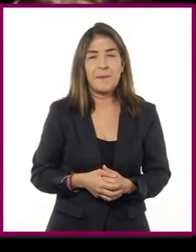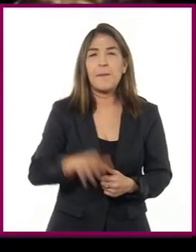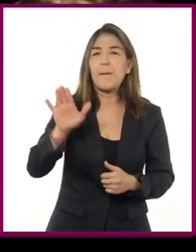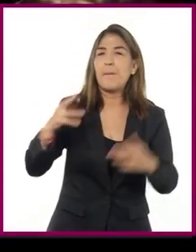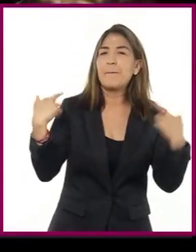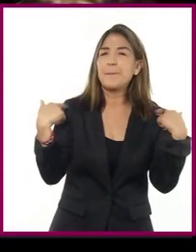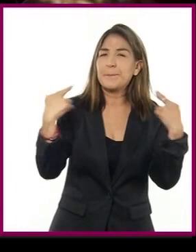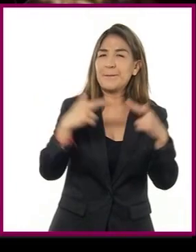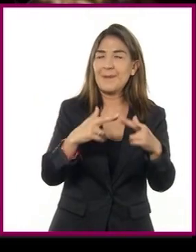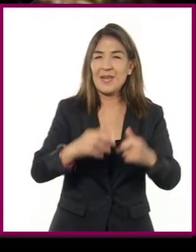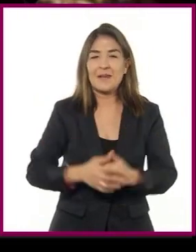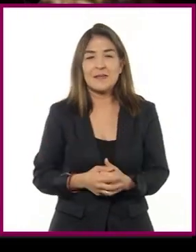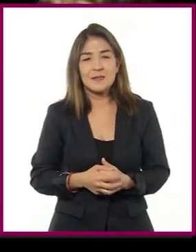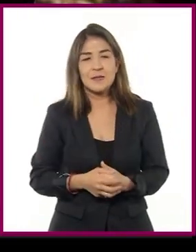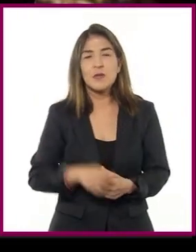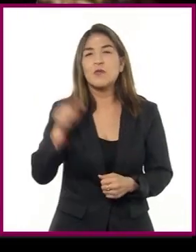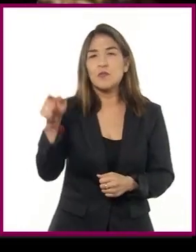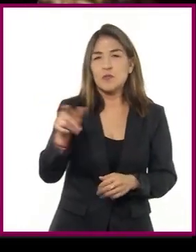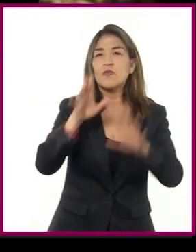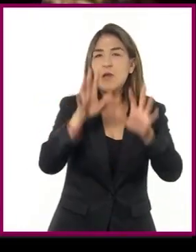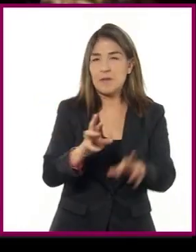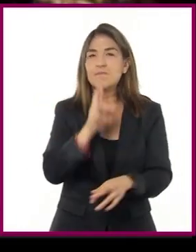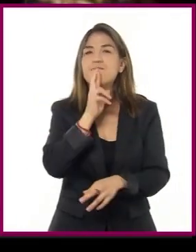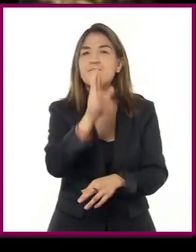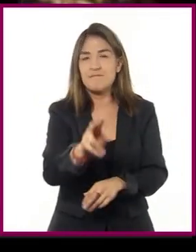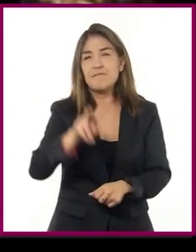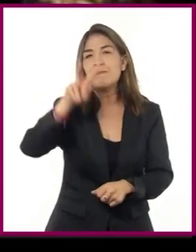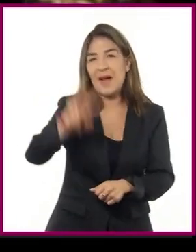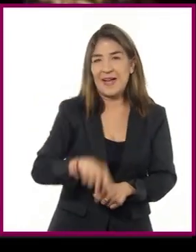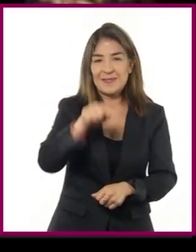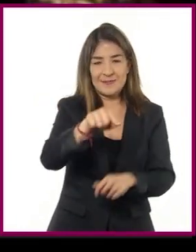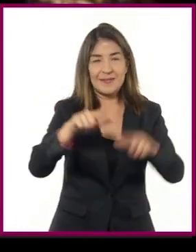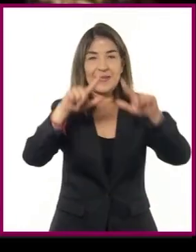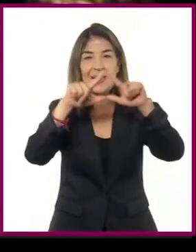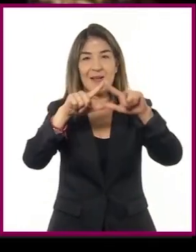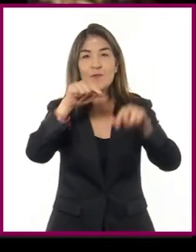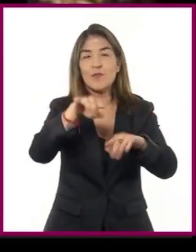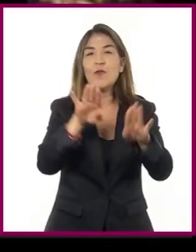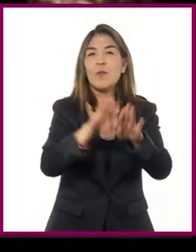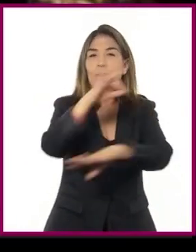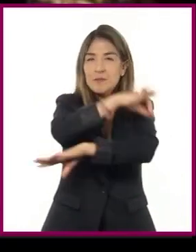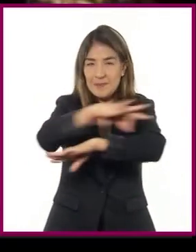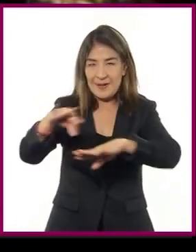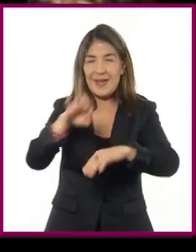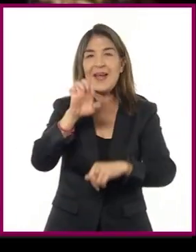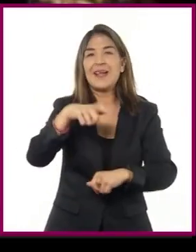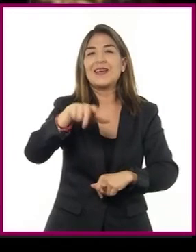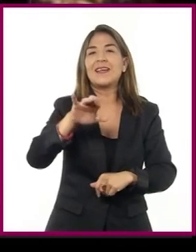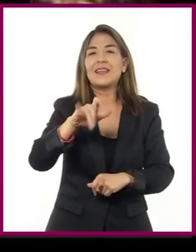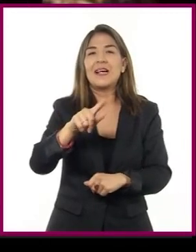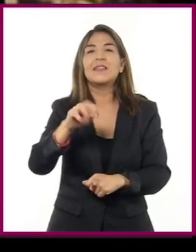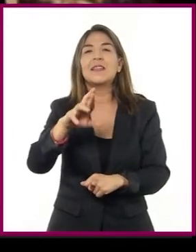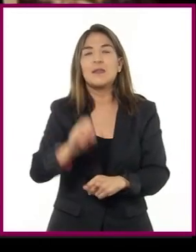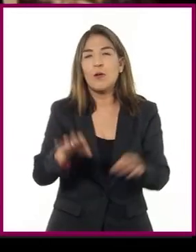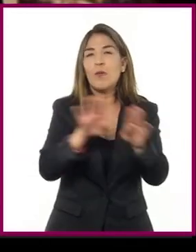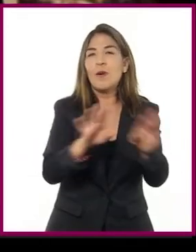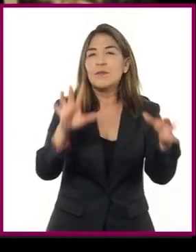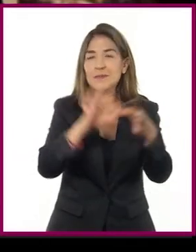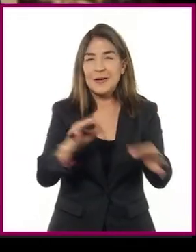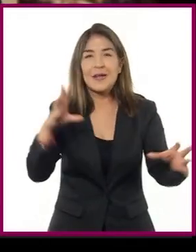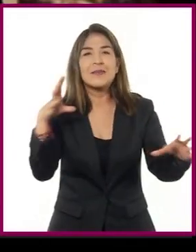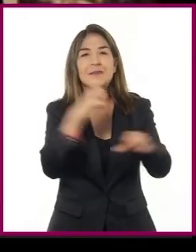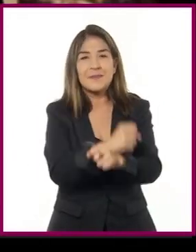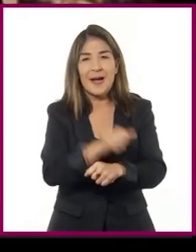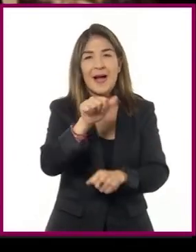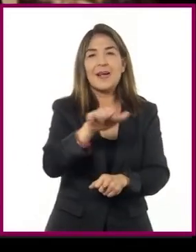Maestro Euclides, ha obtenido la afirmación verdadera de que el triángulo trazado es equilátero a partir de definiciones,